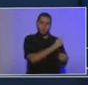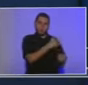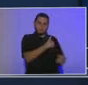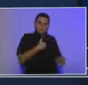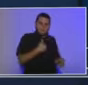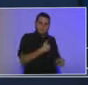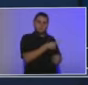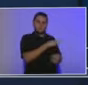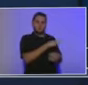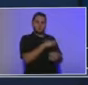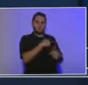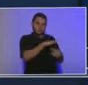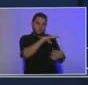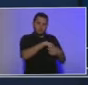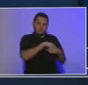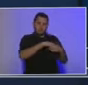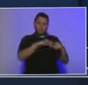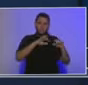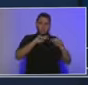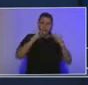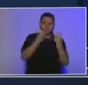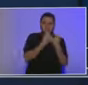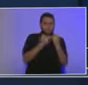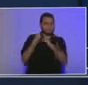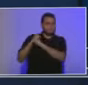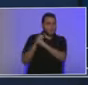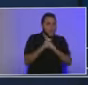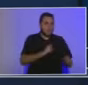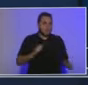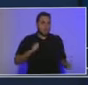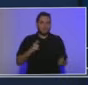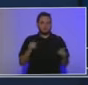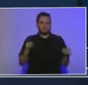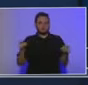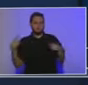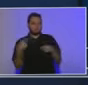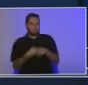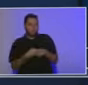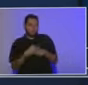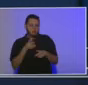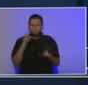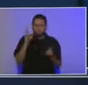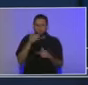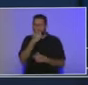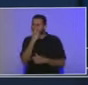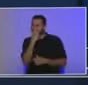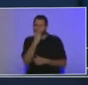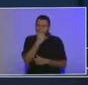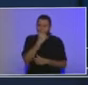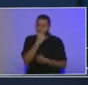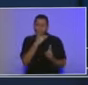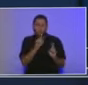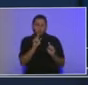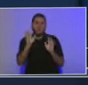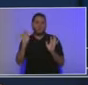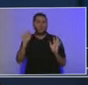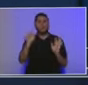del alcalde. O sea, que ya eso te empieza a sonar como que, o sea, ¿por qué que iba para un cumpleaños pero